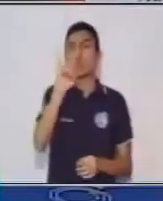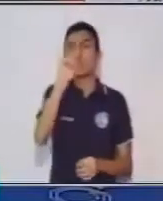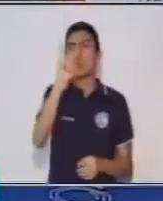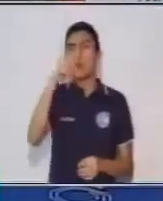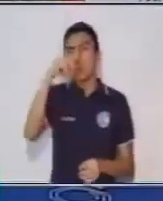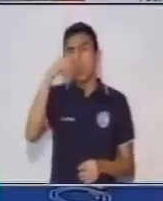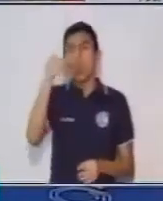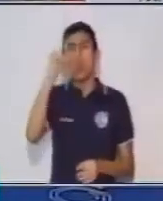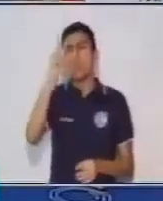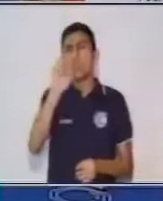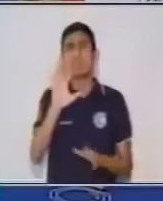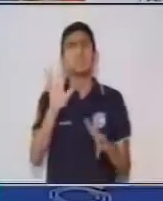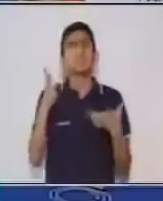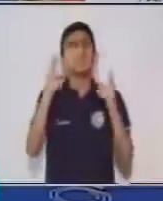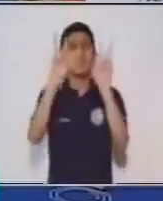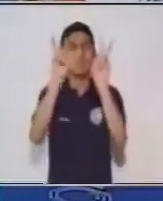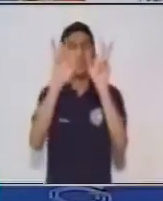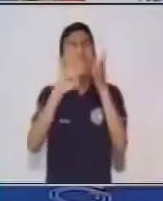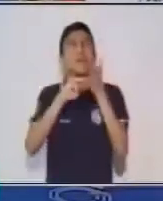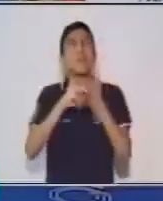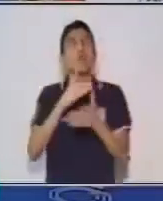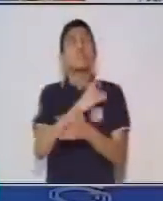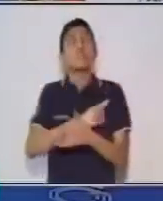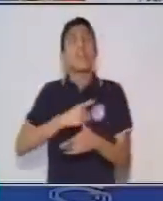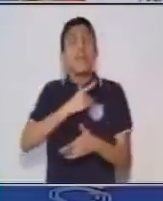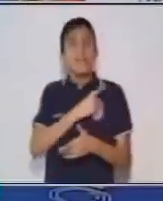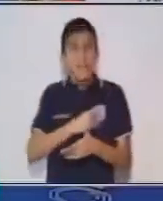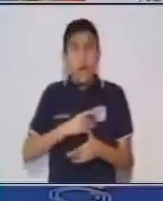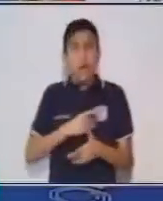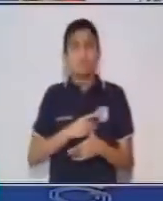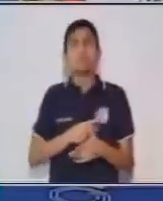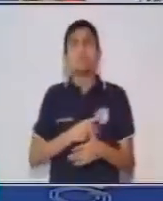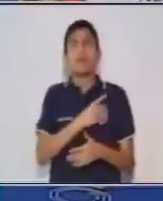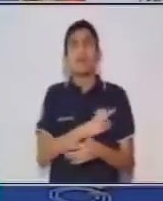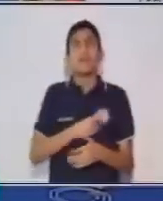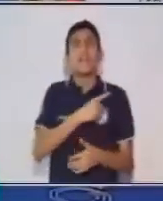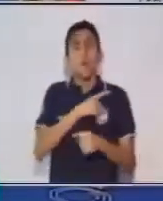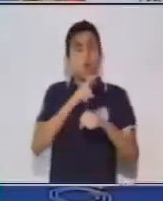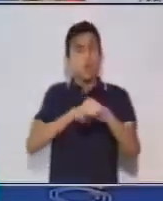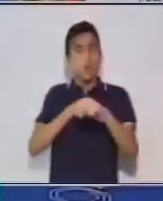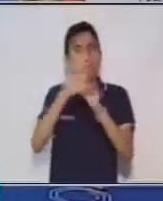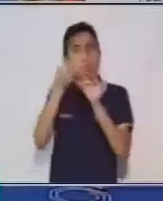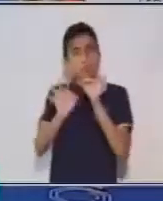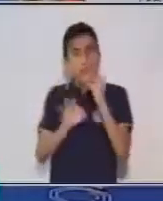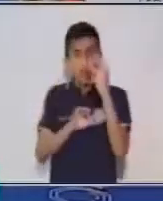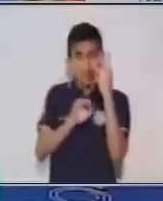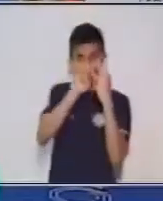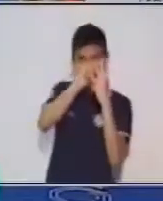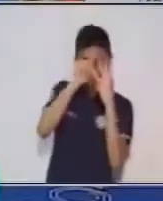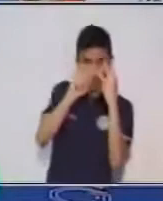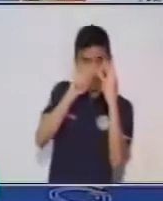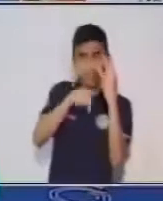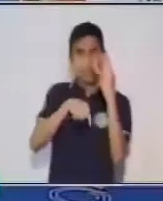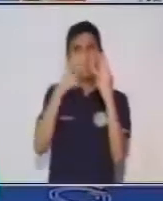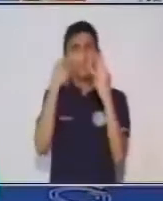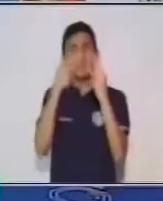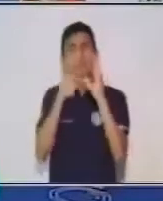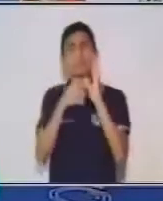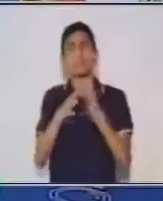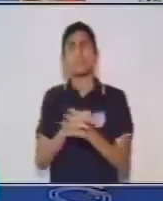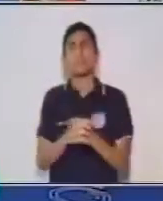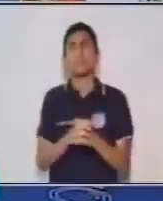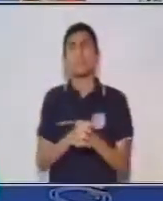Entonces, con el subjuntivo dijimos que es un deseo. Y el subjuntivo en tiempos simples tenemos tres: presente, pretérito imperfecto y futuro